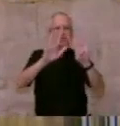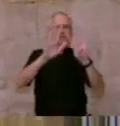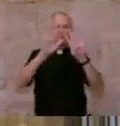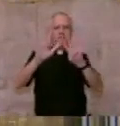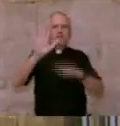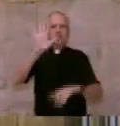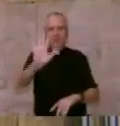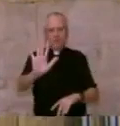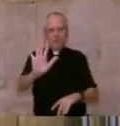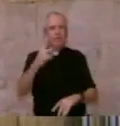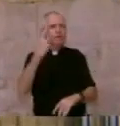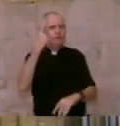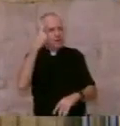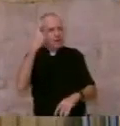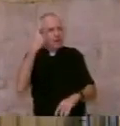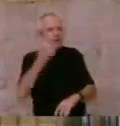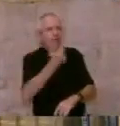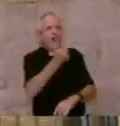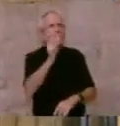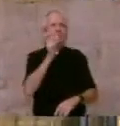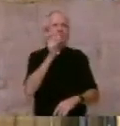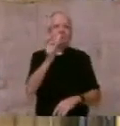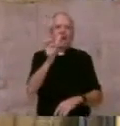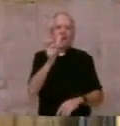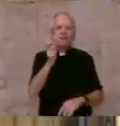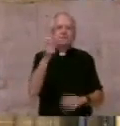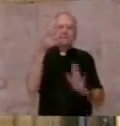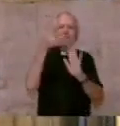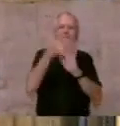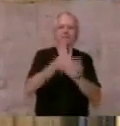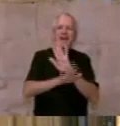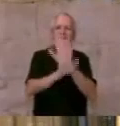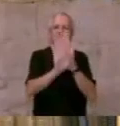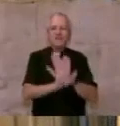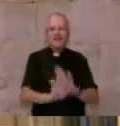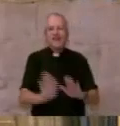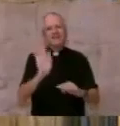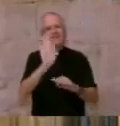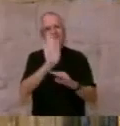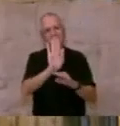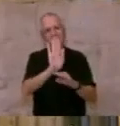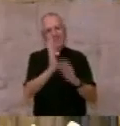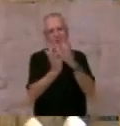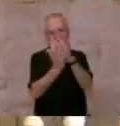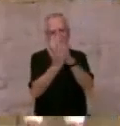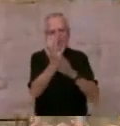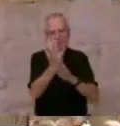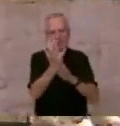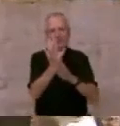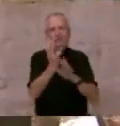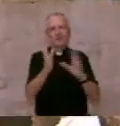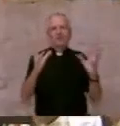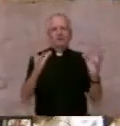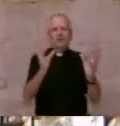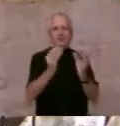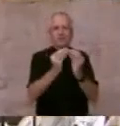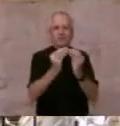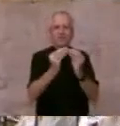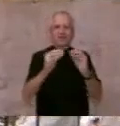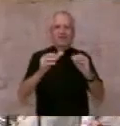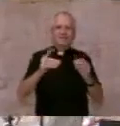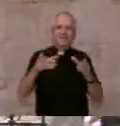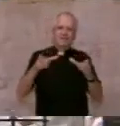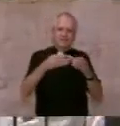1995. Recuerdo algunas palabras del mensaje final en el que se presentaba el documento resultante de las sesiones.